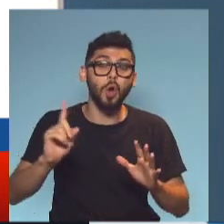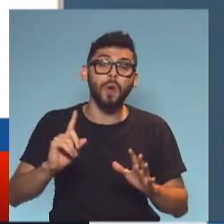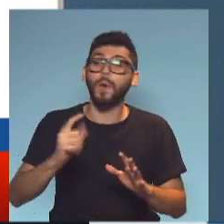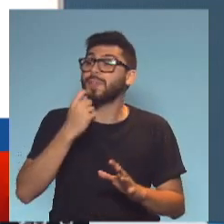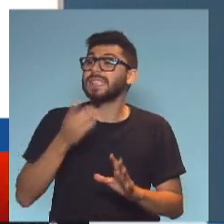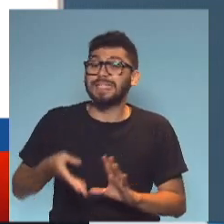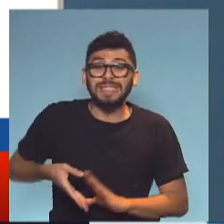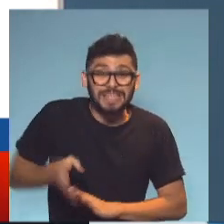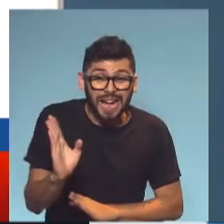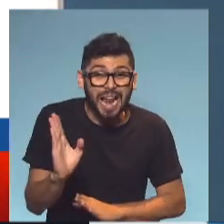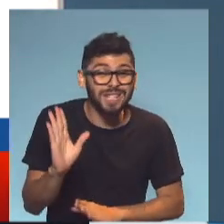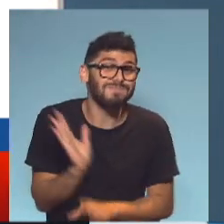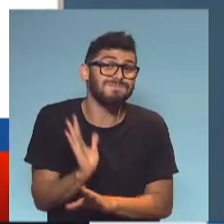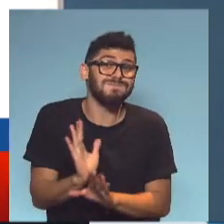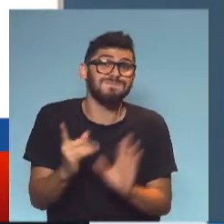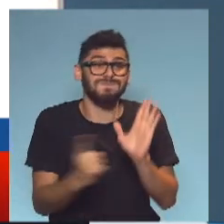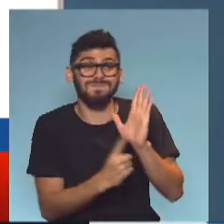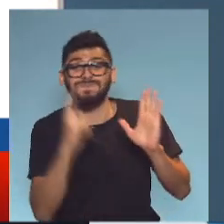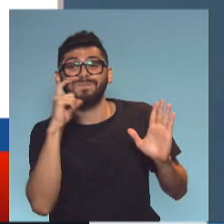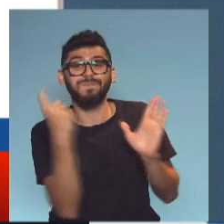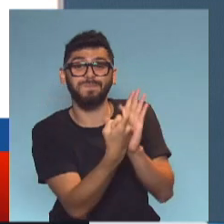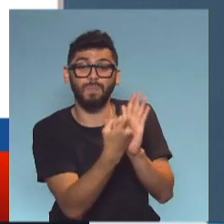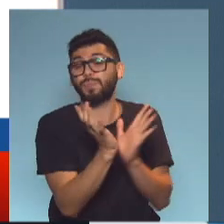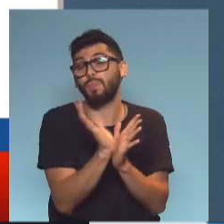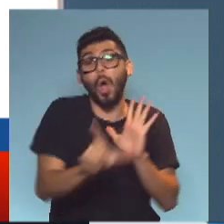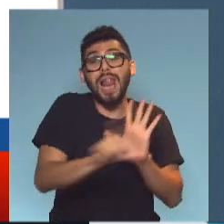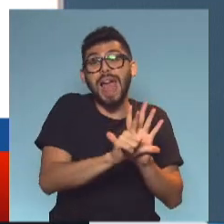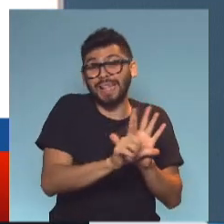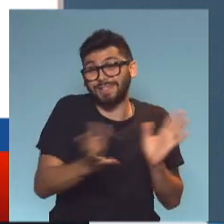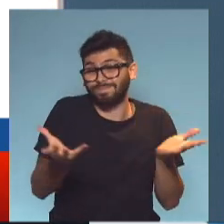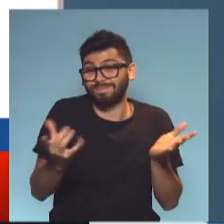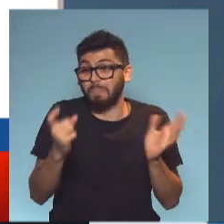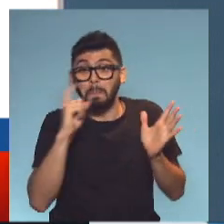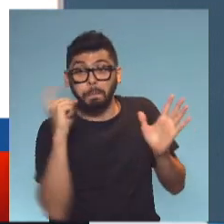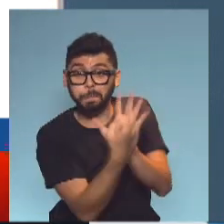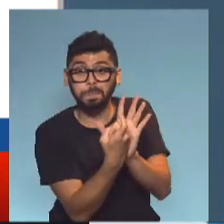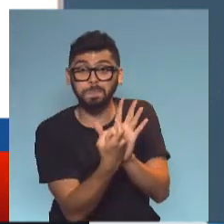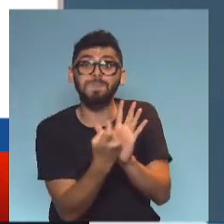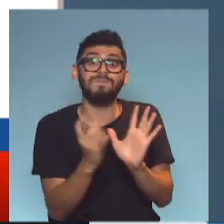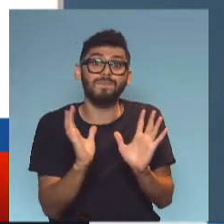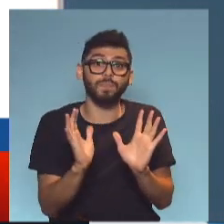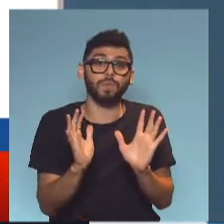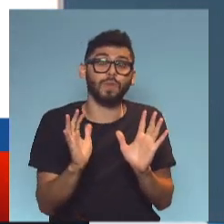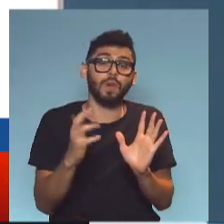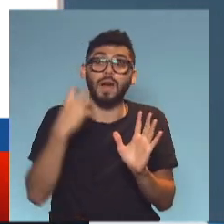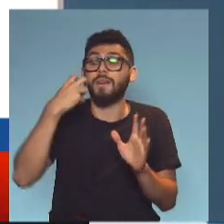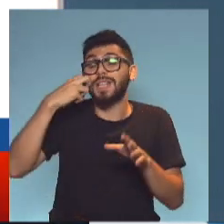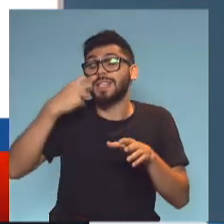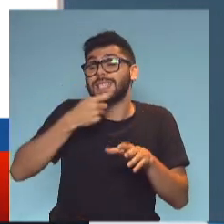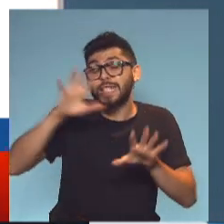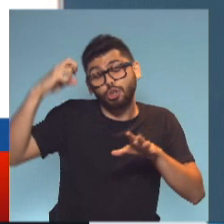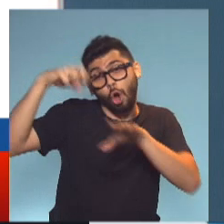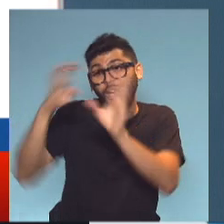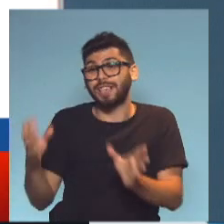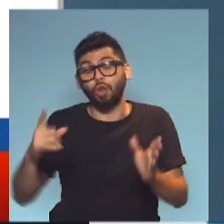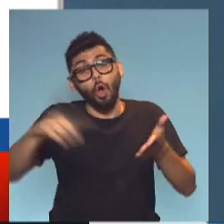están saliendo, están violando un decreto que tiene rango de ley, hasta tanto, salvo que el Congreso lo derogue, cosa que no creo